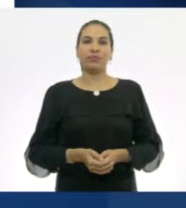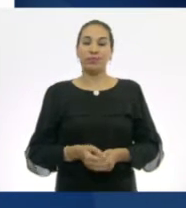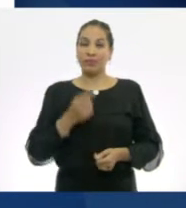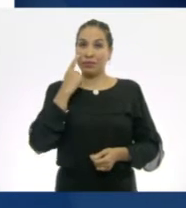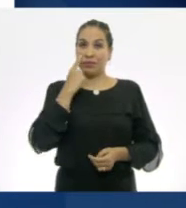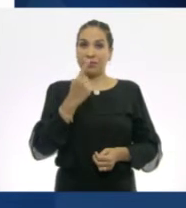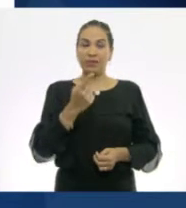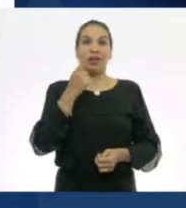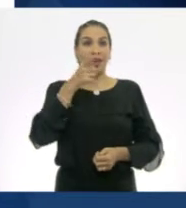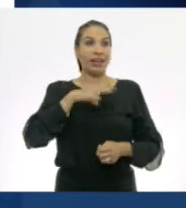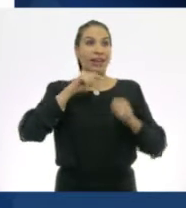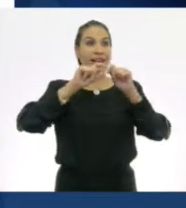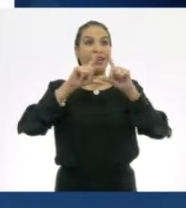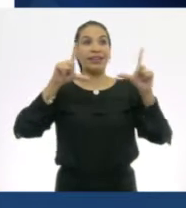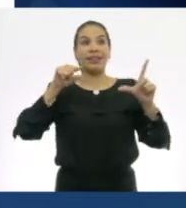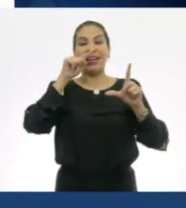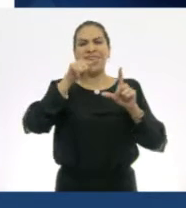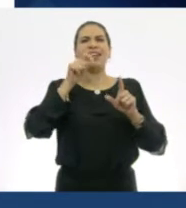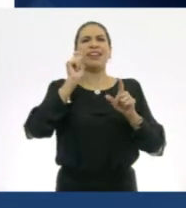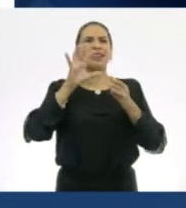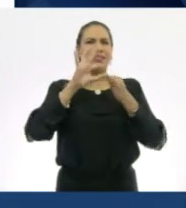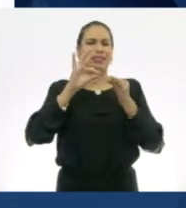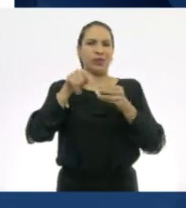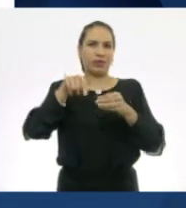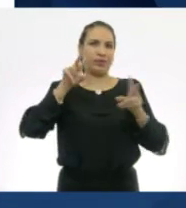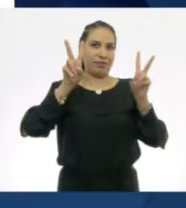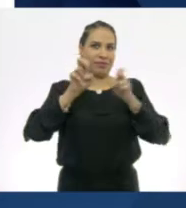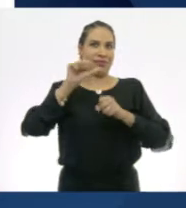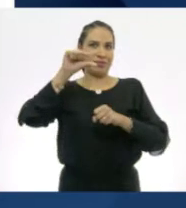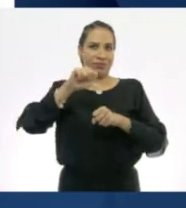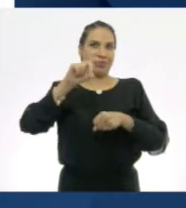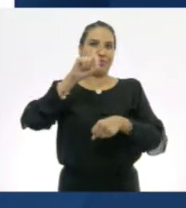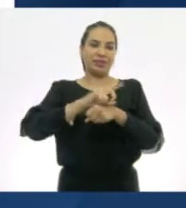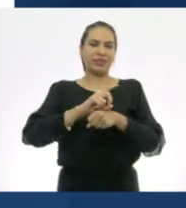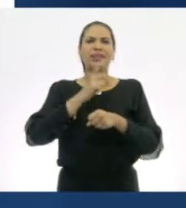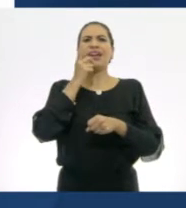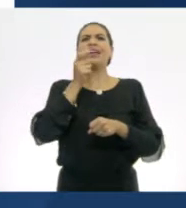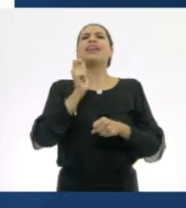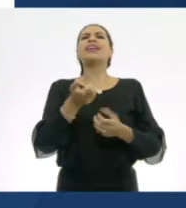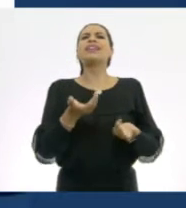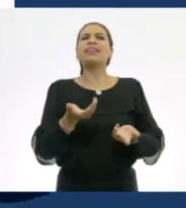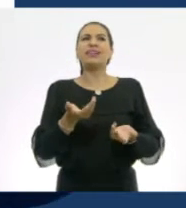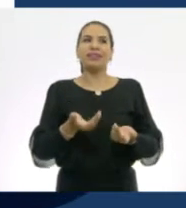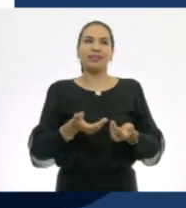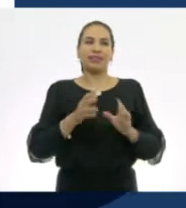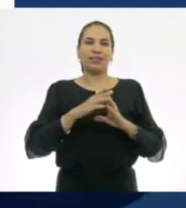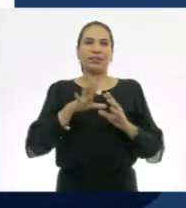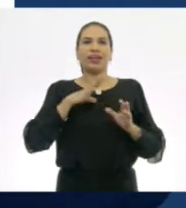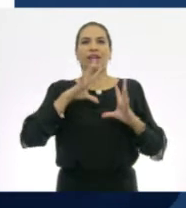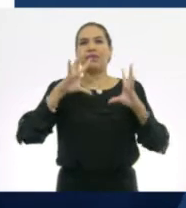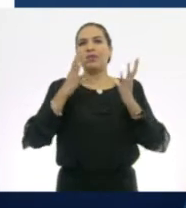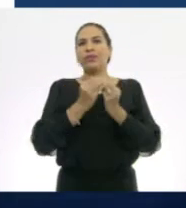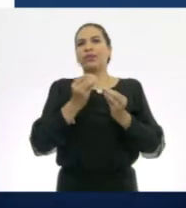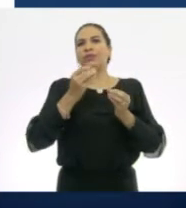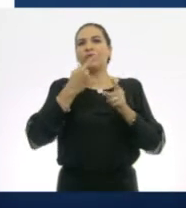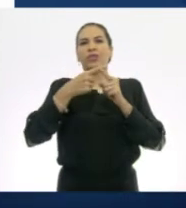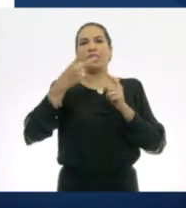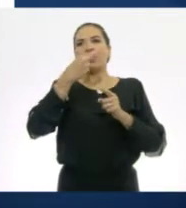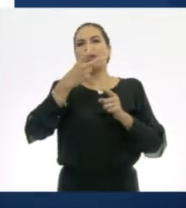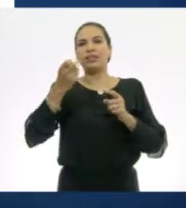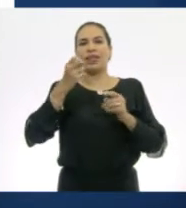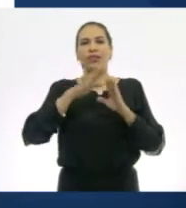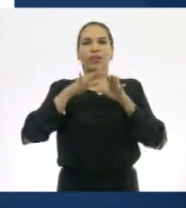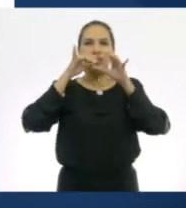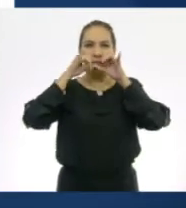Miren, ahí está, y es muy pertinente con el tema del día de hoy. Dice, suman 200 mamuts en